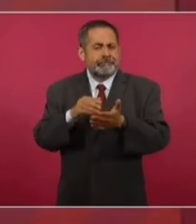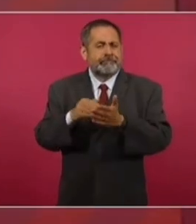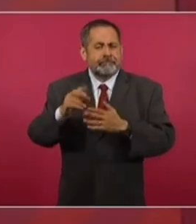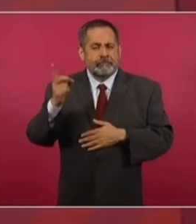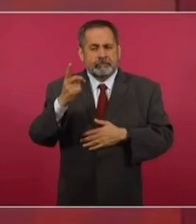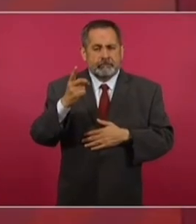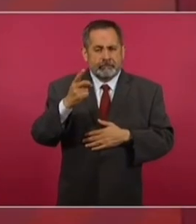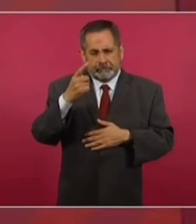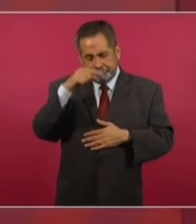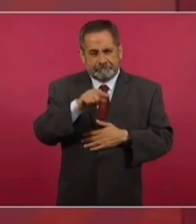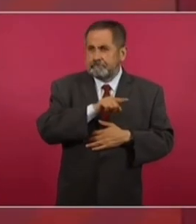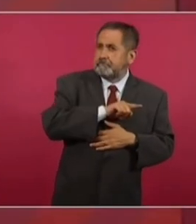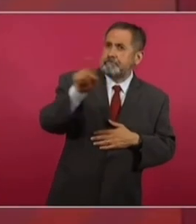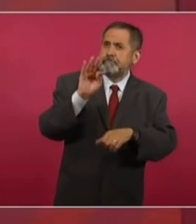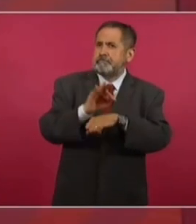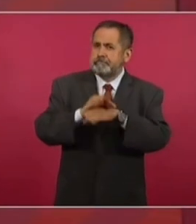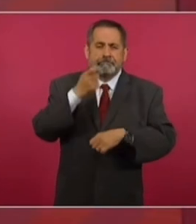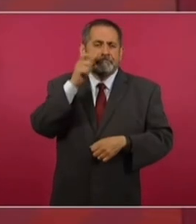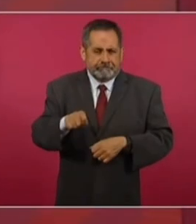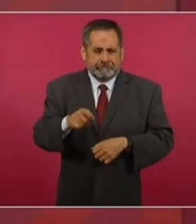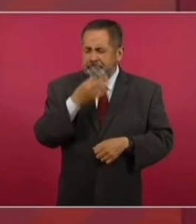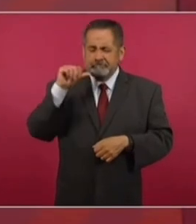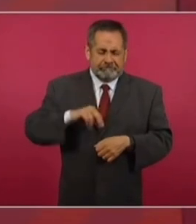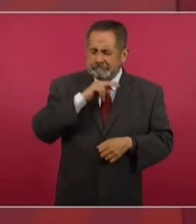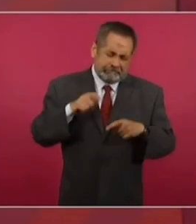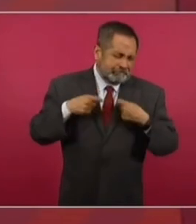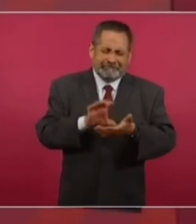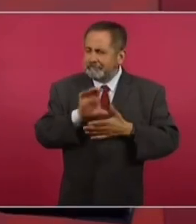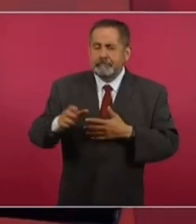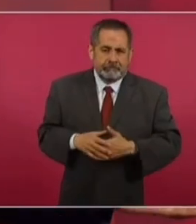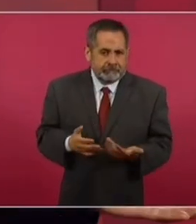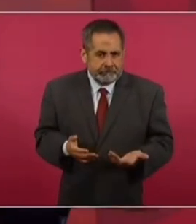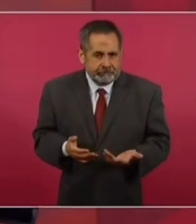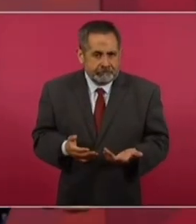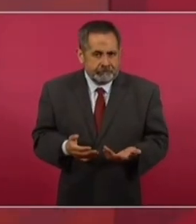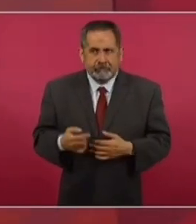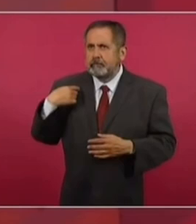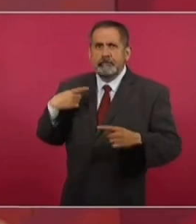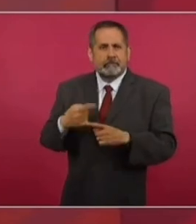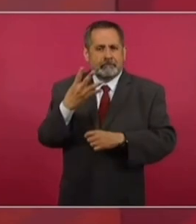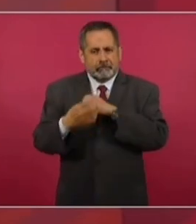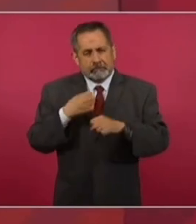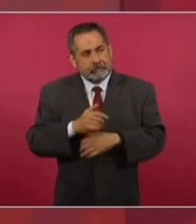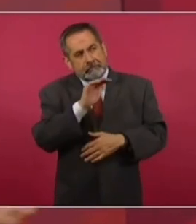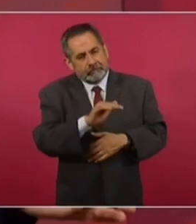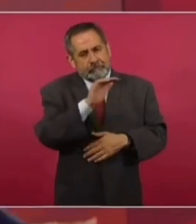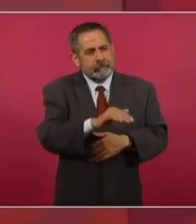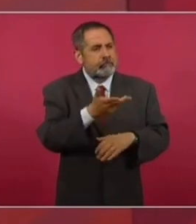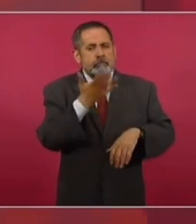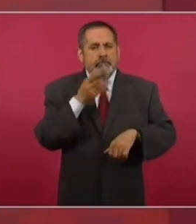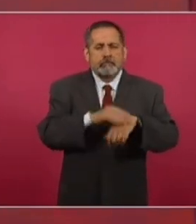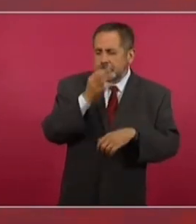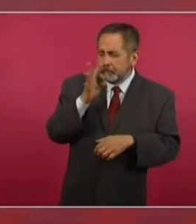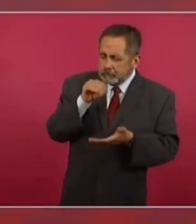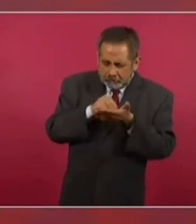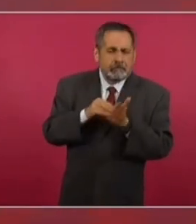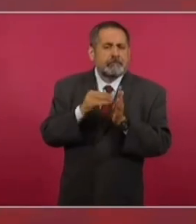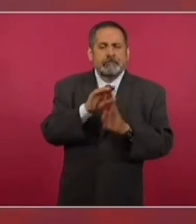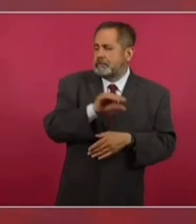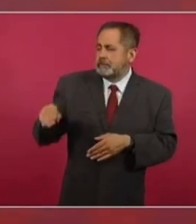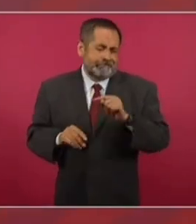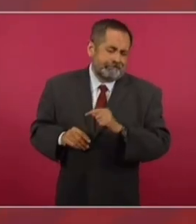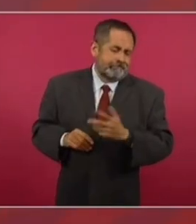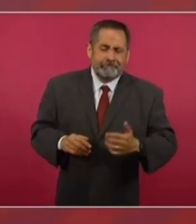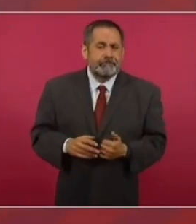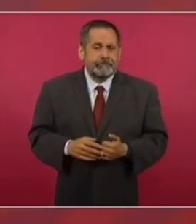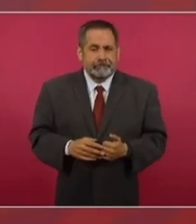dólares para la defensa en Ucrania, y llevamos 4 años sin que autoricen 4 mil millones para